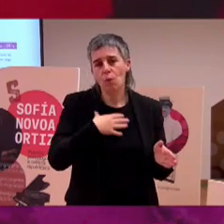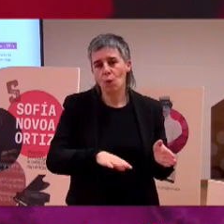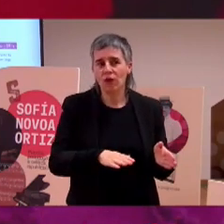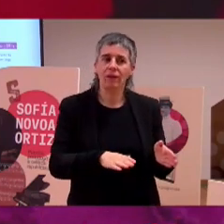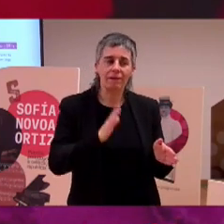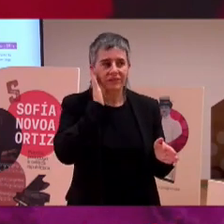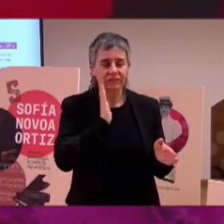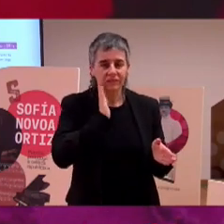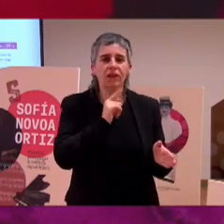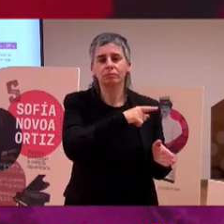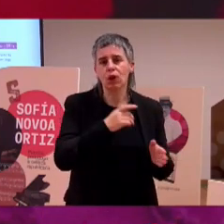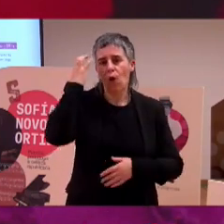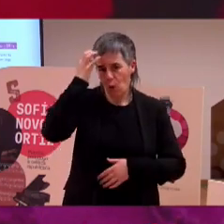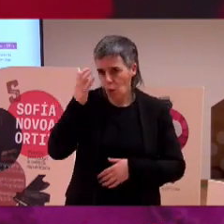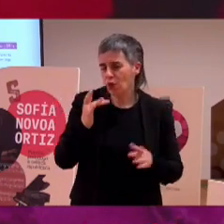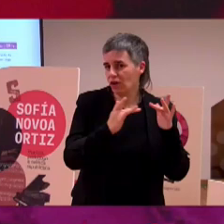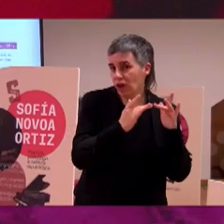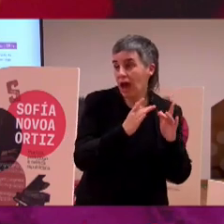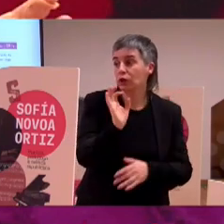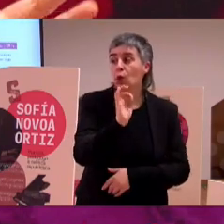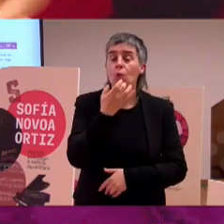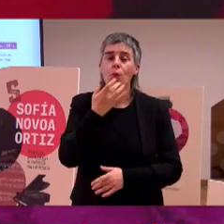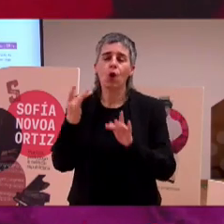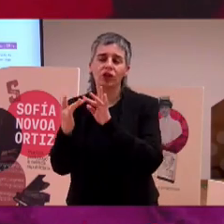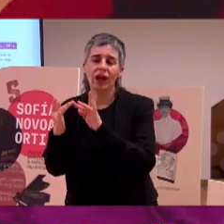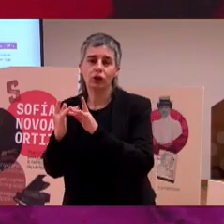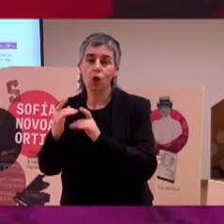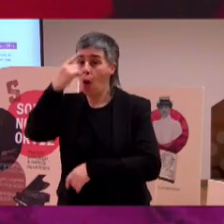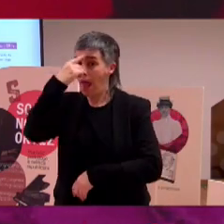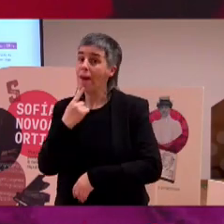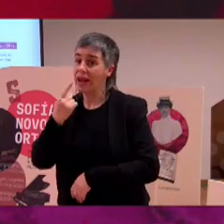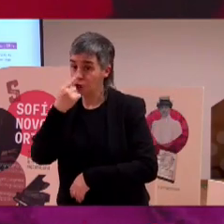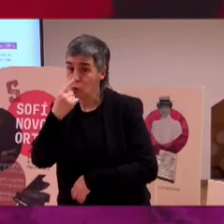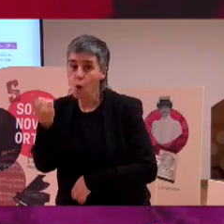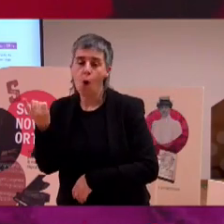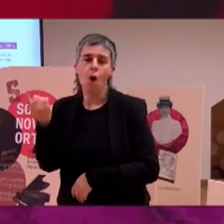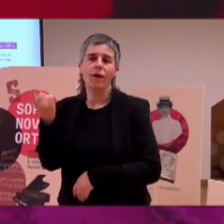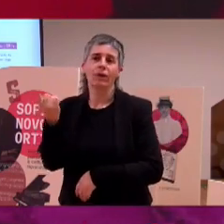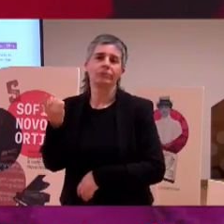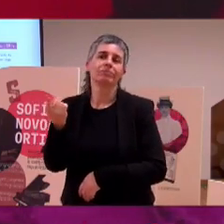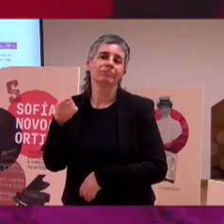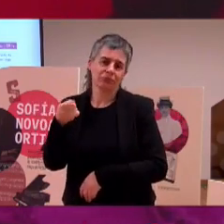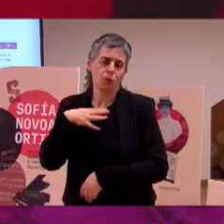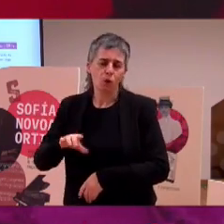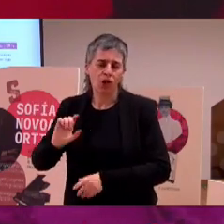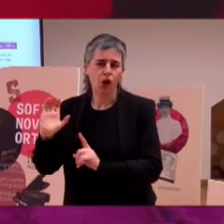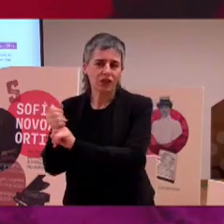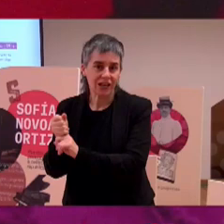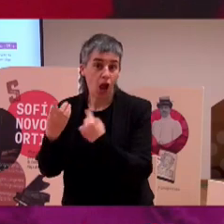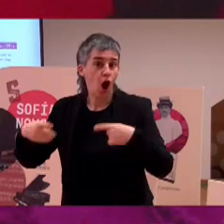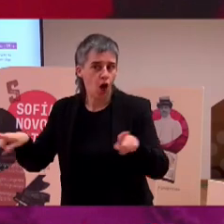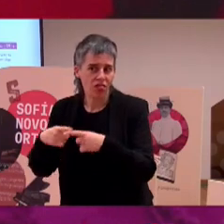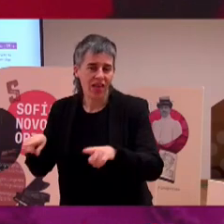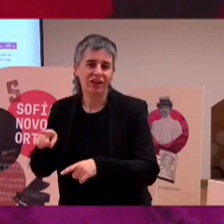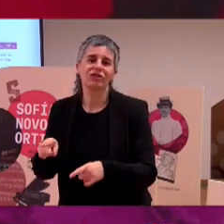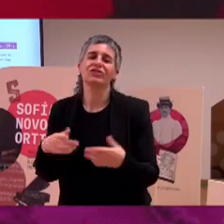en contacto con Viana da Mota en Lisboa, e que, bueno, consíguese un concertillo ali tamén. Entón, eso